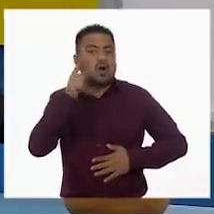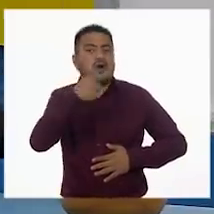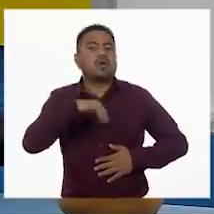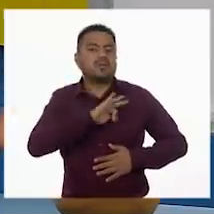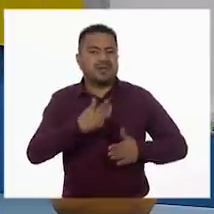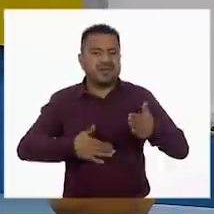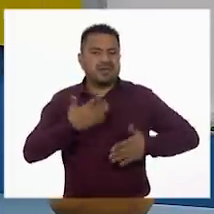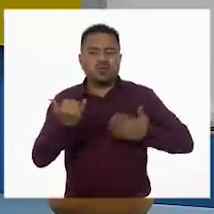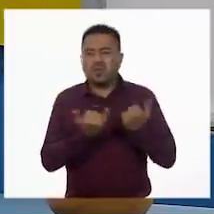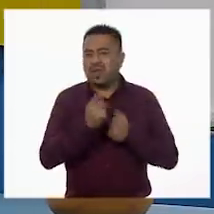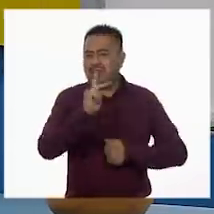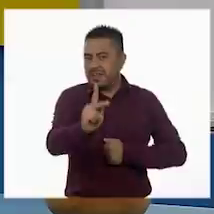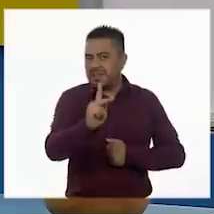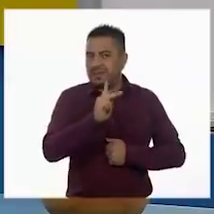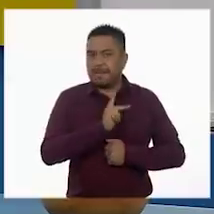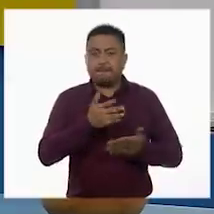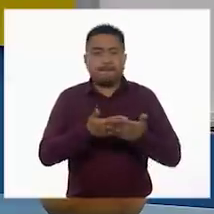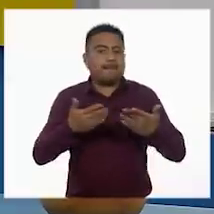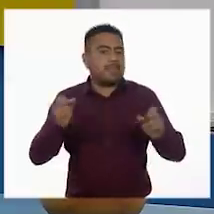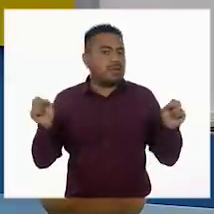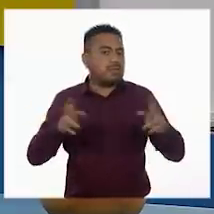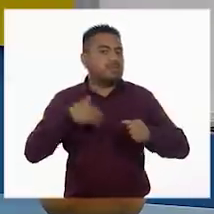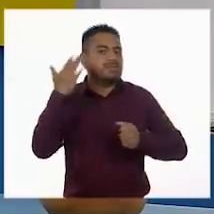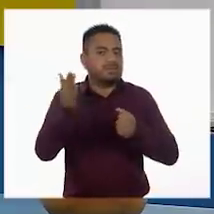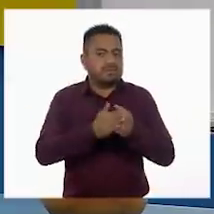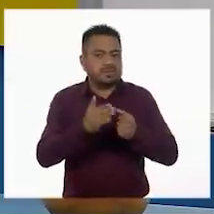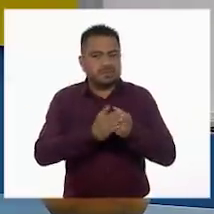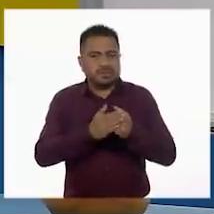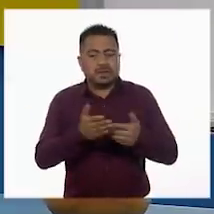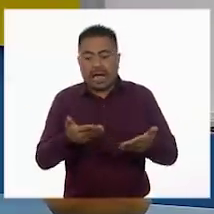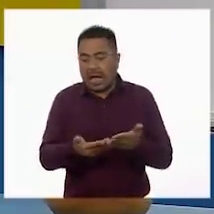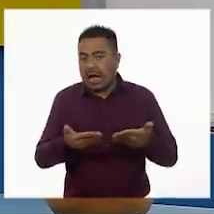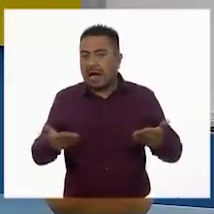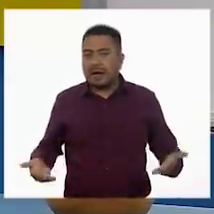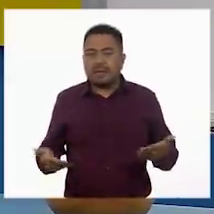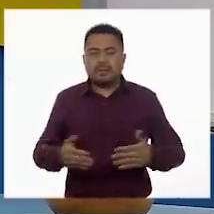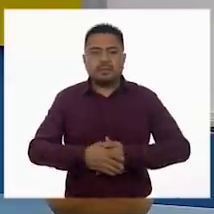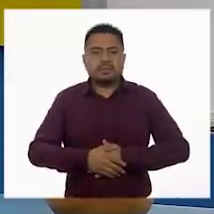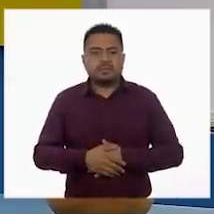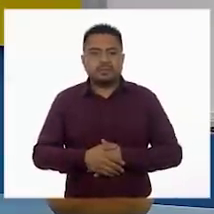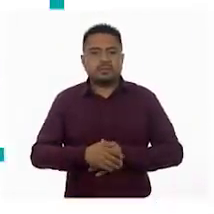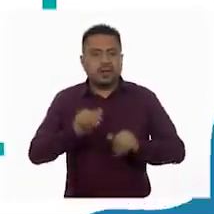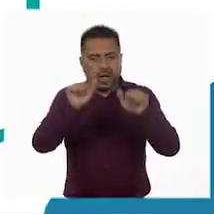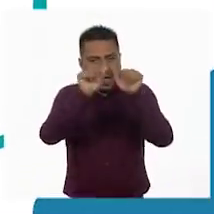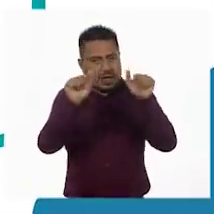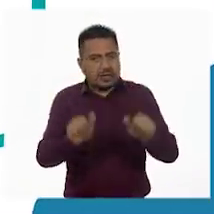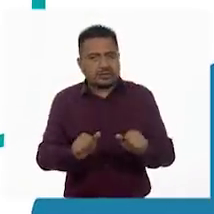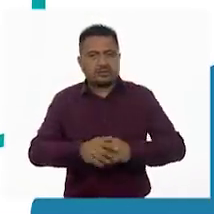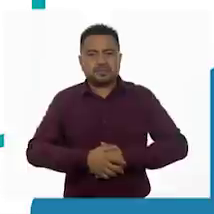el maestro Rosario y nosotros. Hasta la próxima. A continuación, Artes.